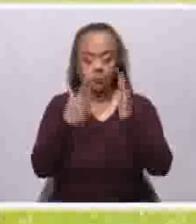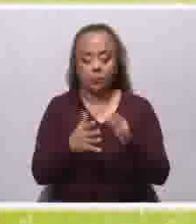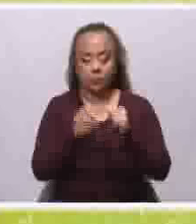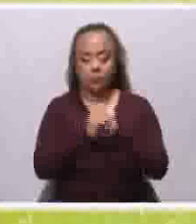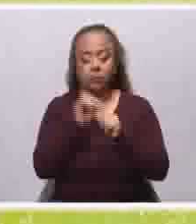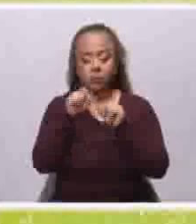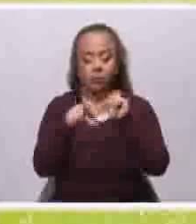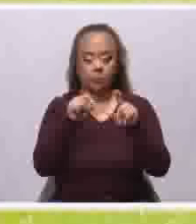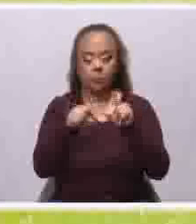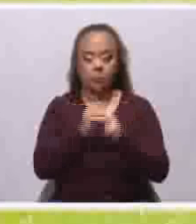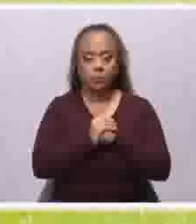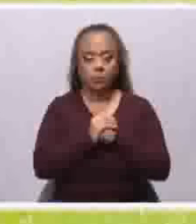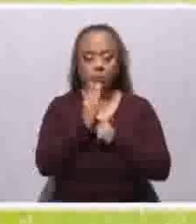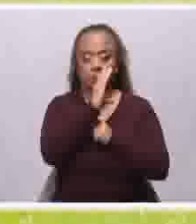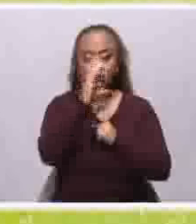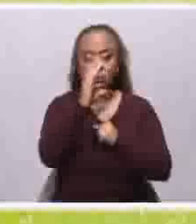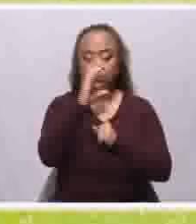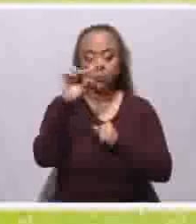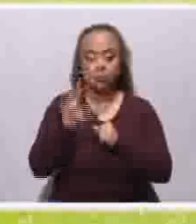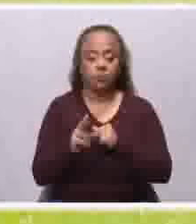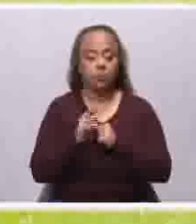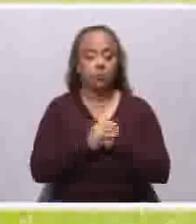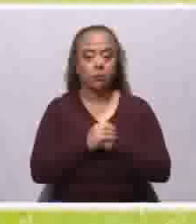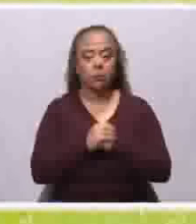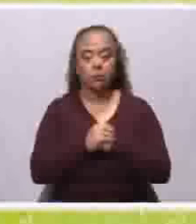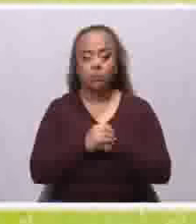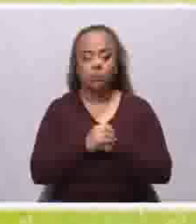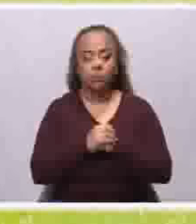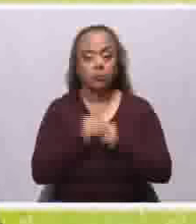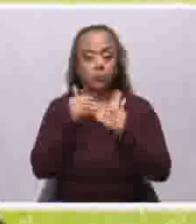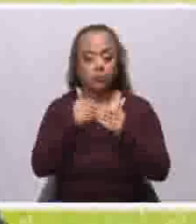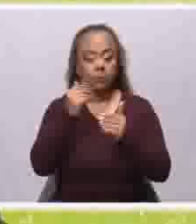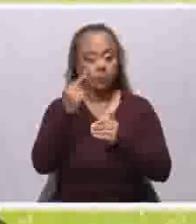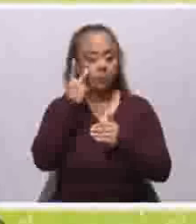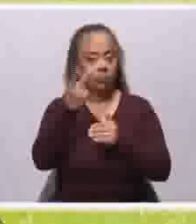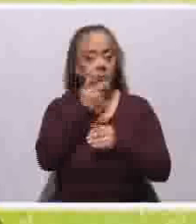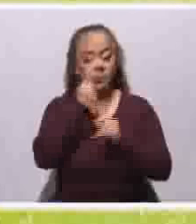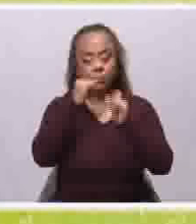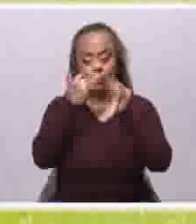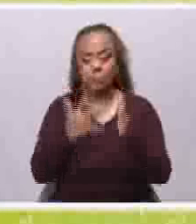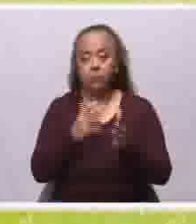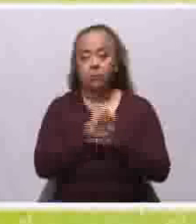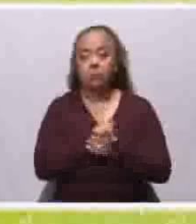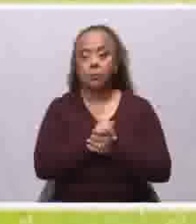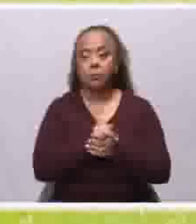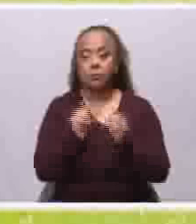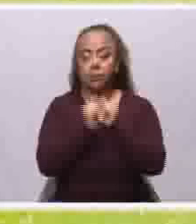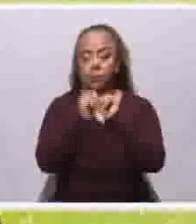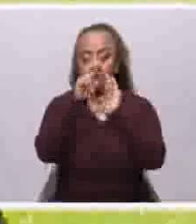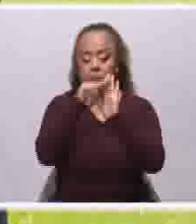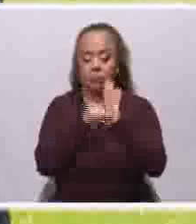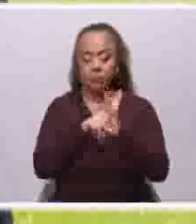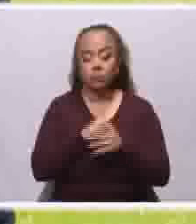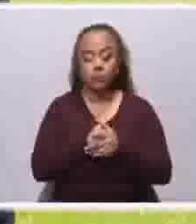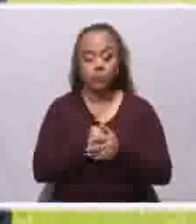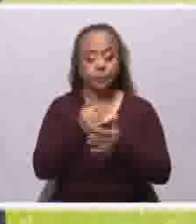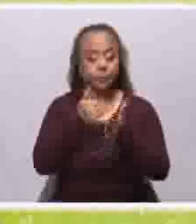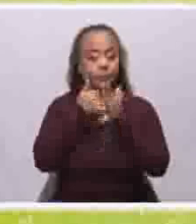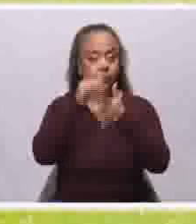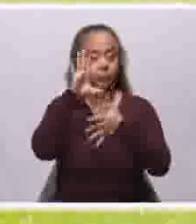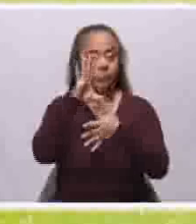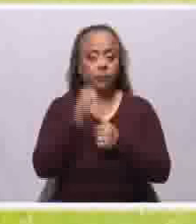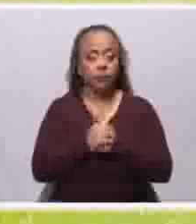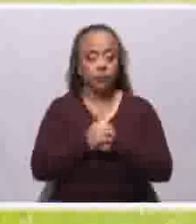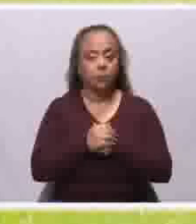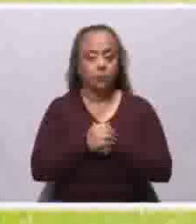cancha hacia delante de la de la selección de de Costa Rica antes de ver los mejores jugadores calificados de esta copa América